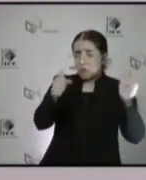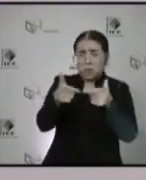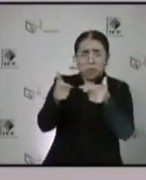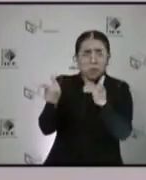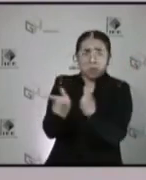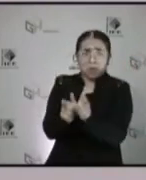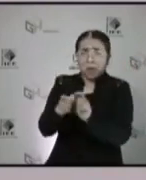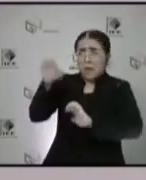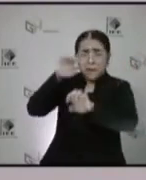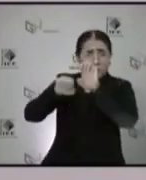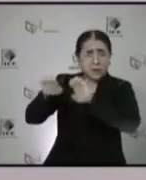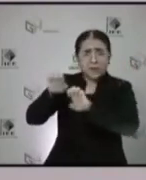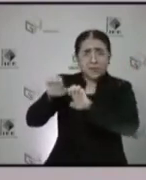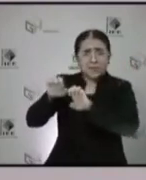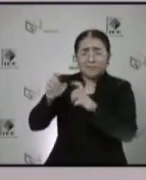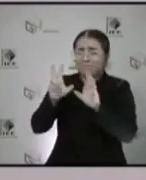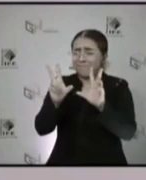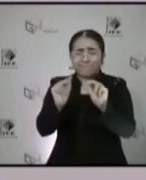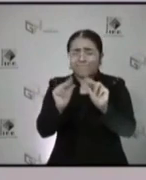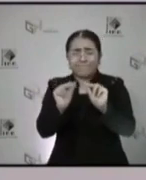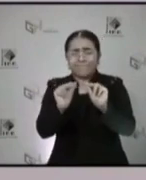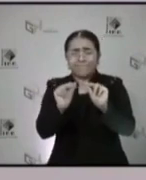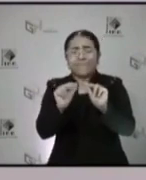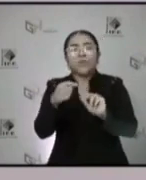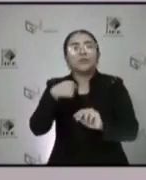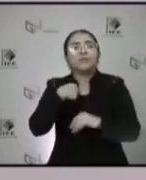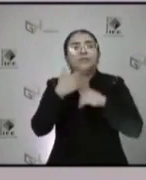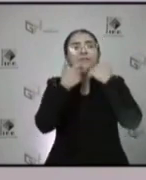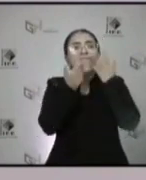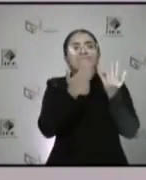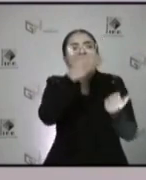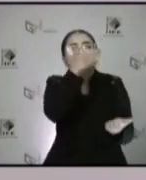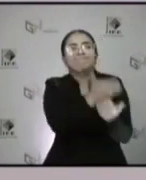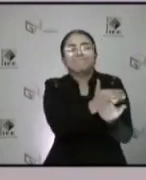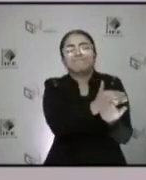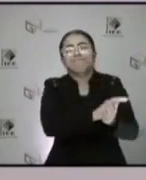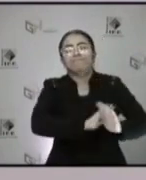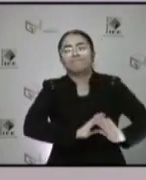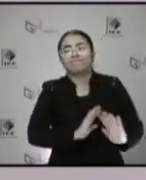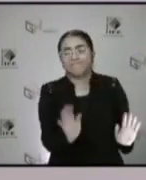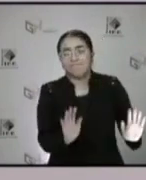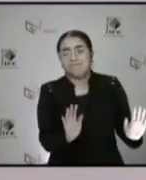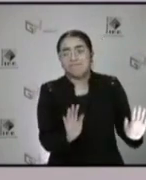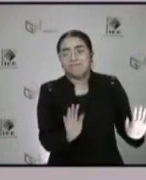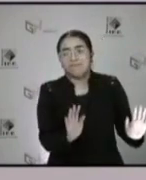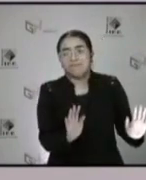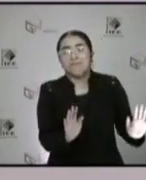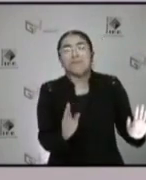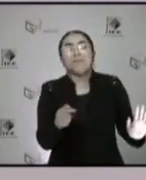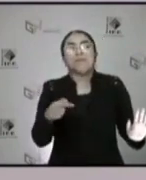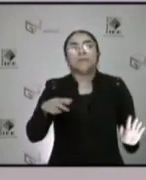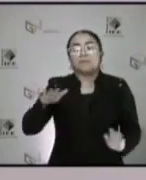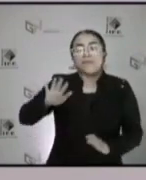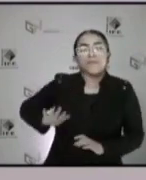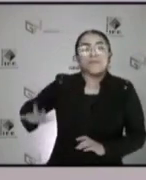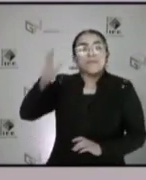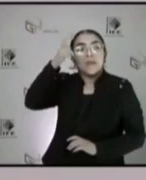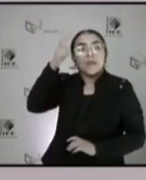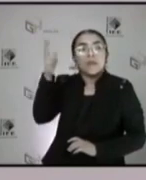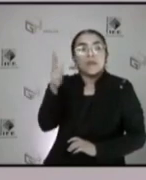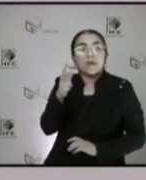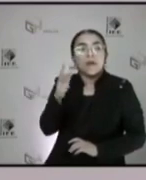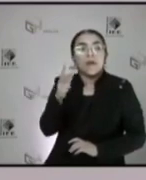con empresarios. Lo que quiero es acabar con los corruptos. Hidalgo, Hidalgo va